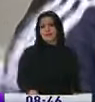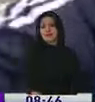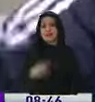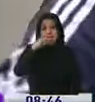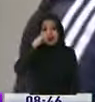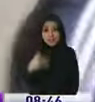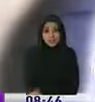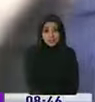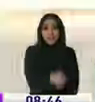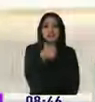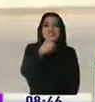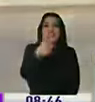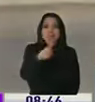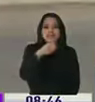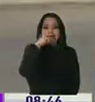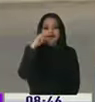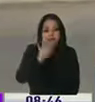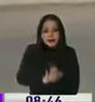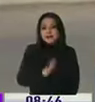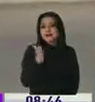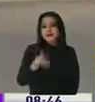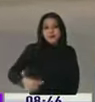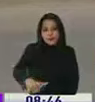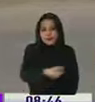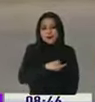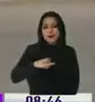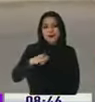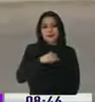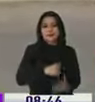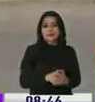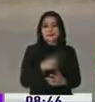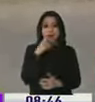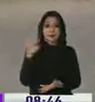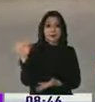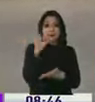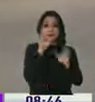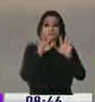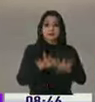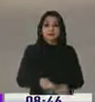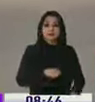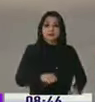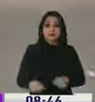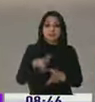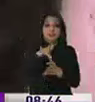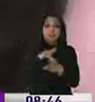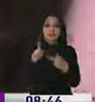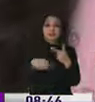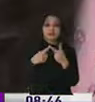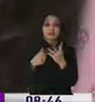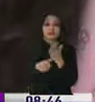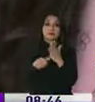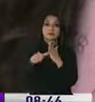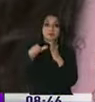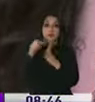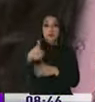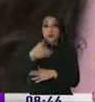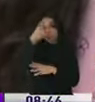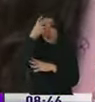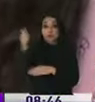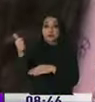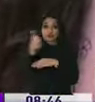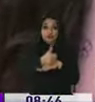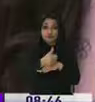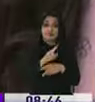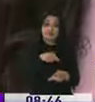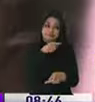más de 10 niños. El coordinador zonal 8 de la Secretaría de Gestión de Riesgo y Autoridades de Educación acudieron al establecimiento para evaluar